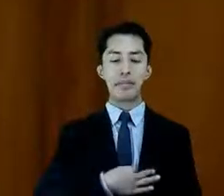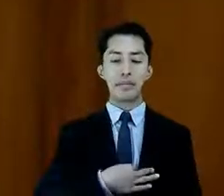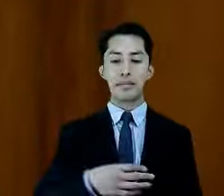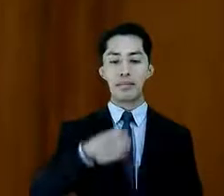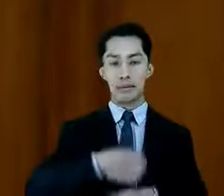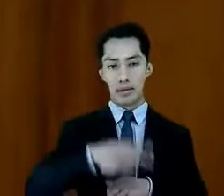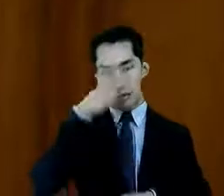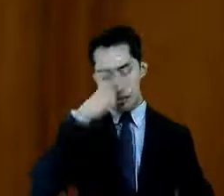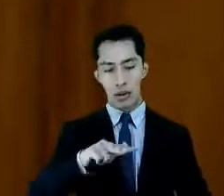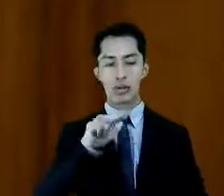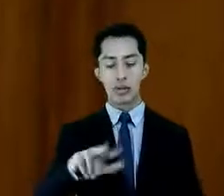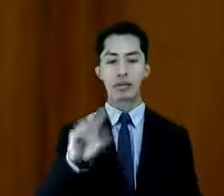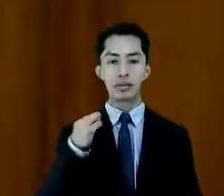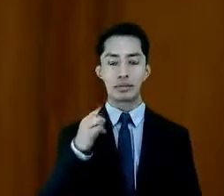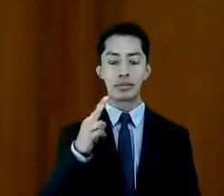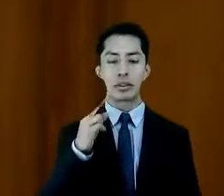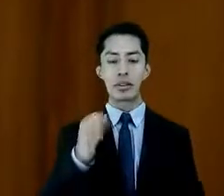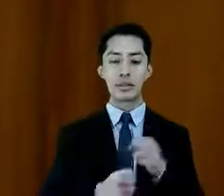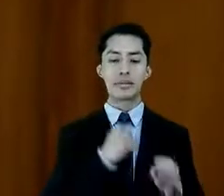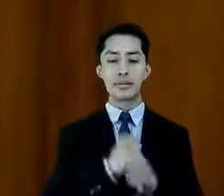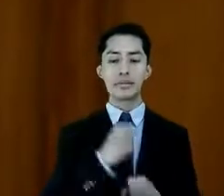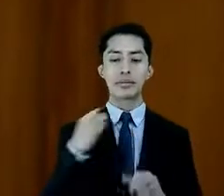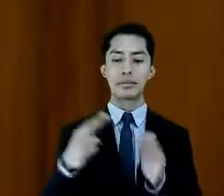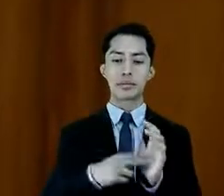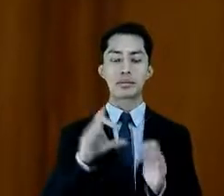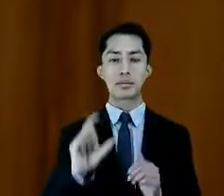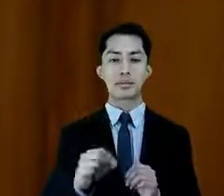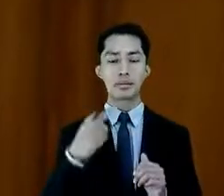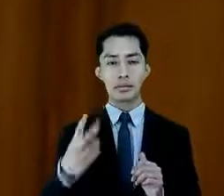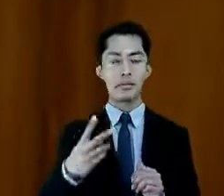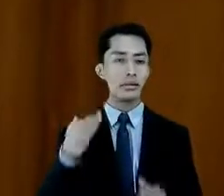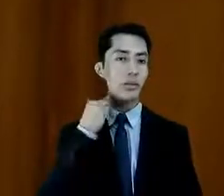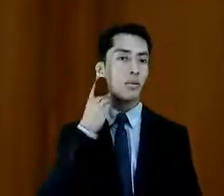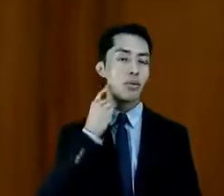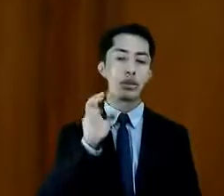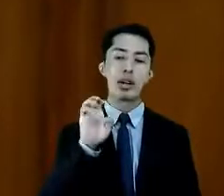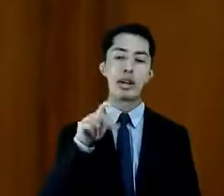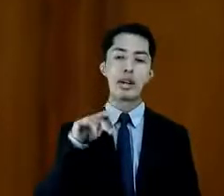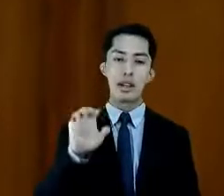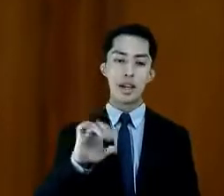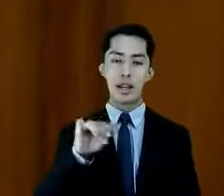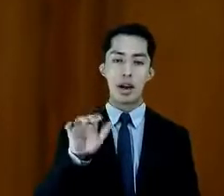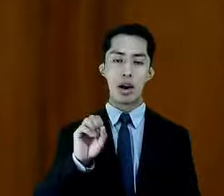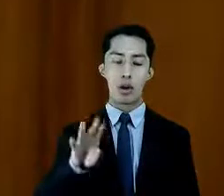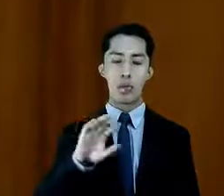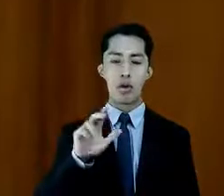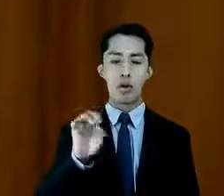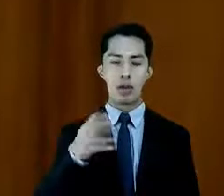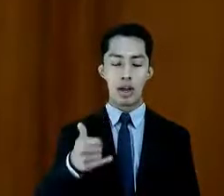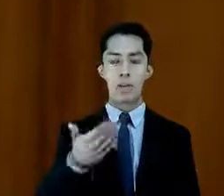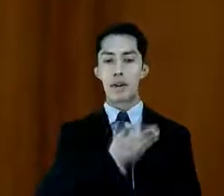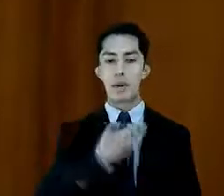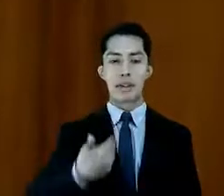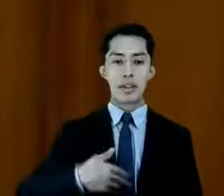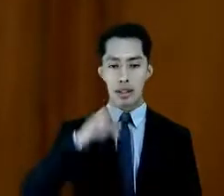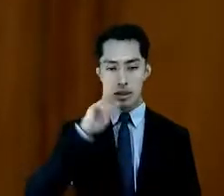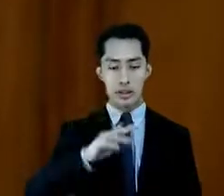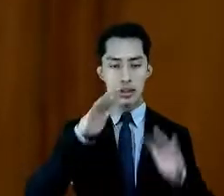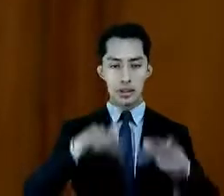México, a 18 de noviembre del año 2022. Diputado Enrique Edgardo Jacob Rocha, presidente de la